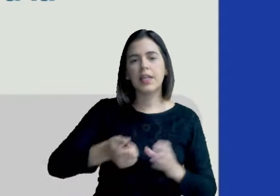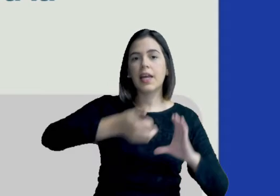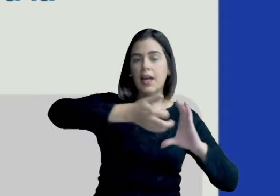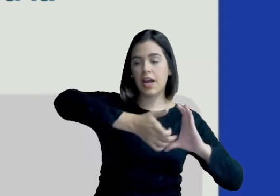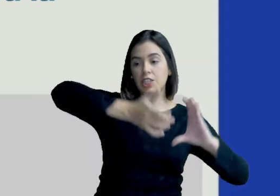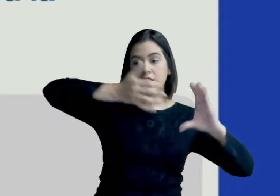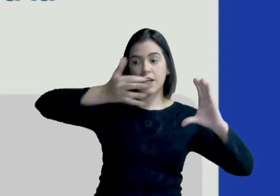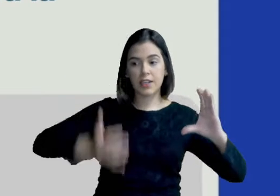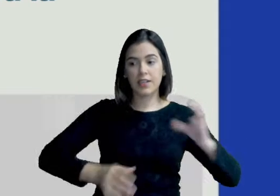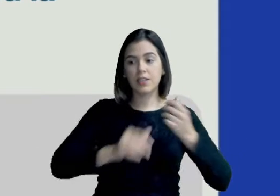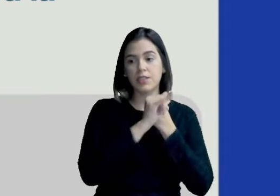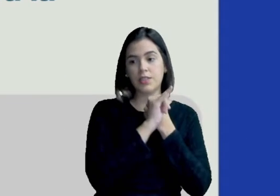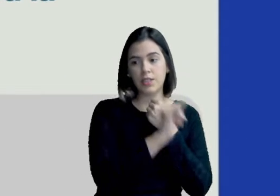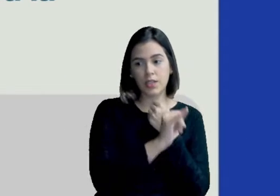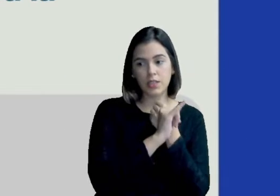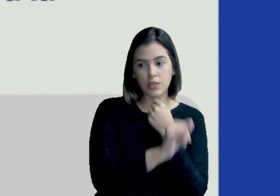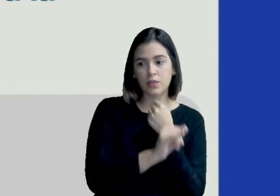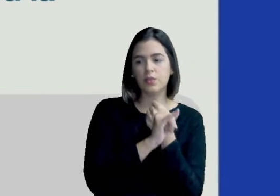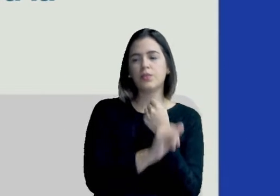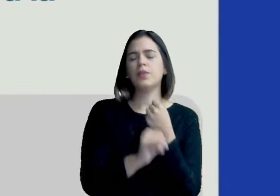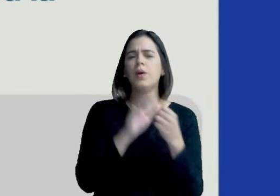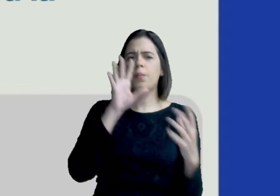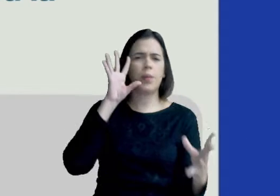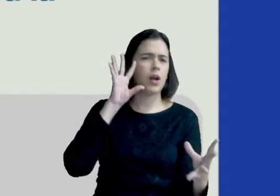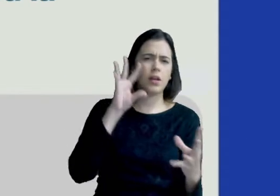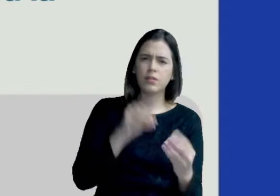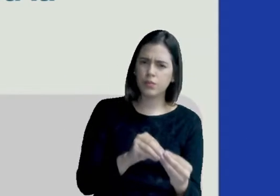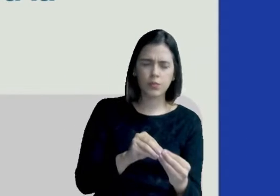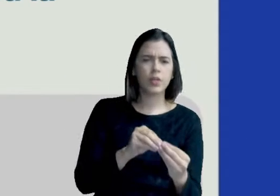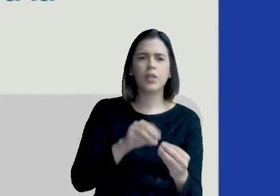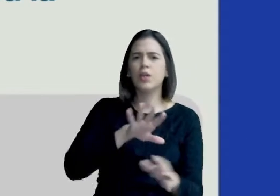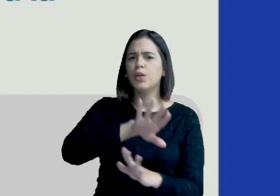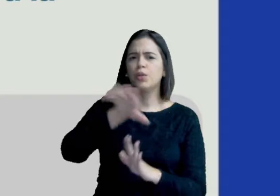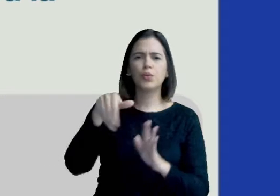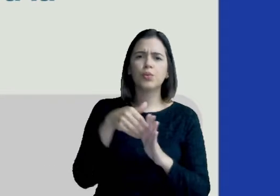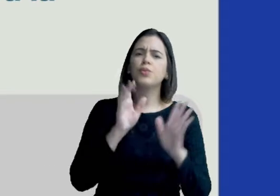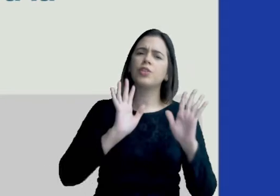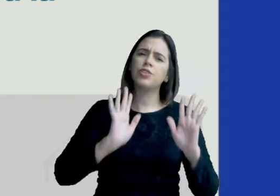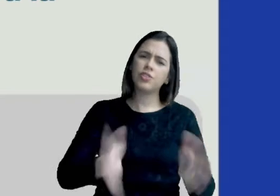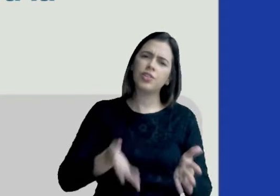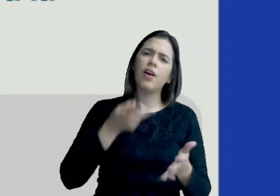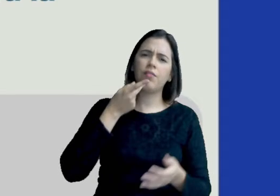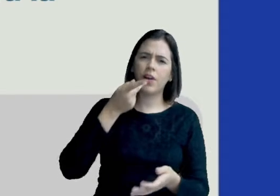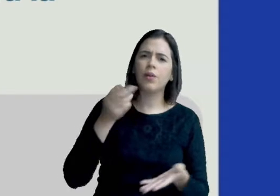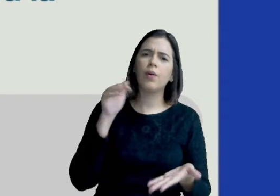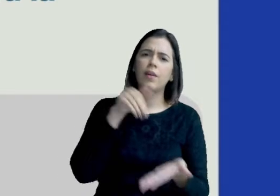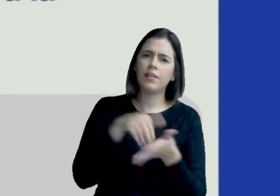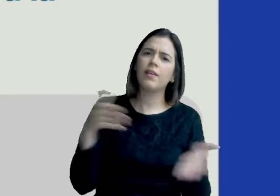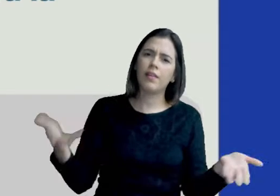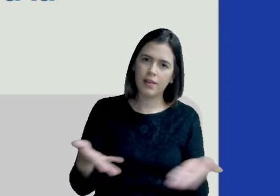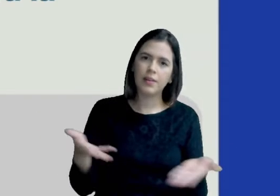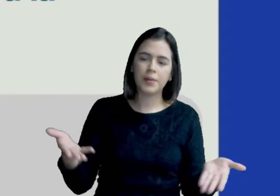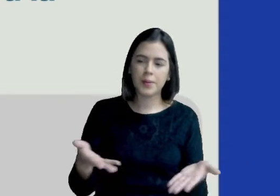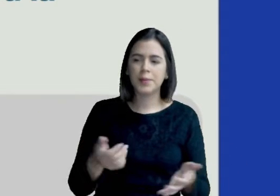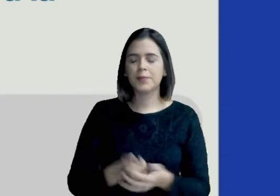as características da crônica. Para resumir tudo aquilo que a gente já falou até